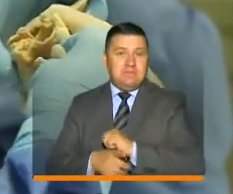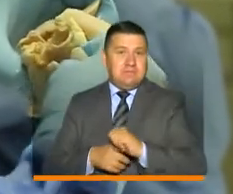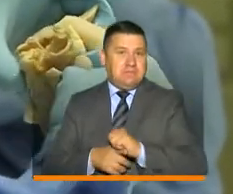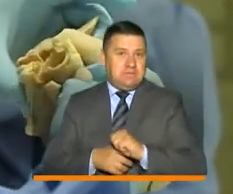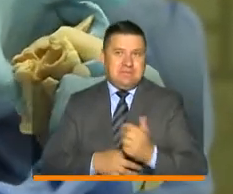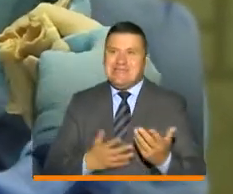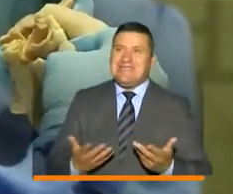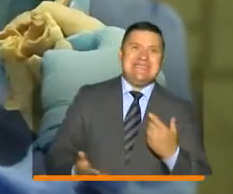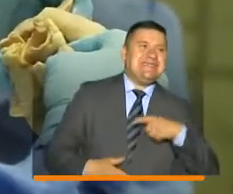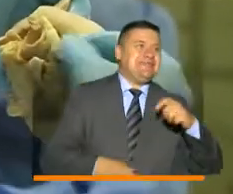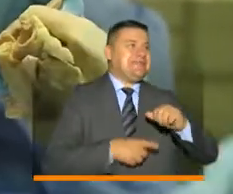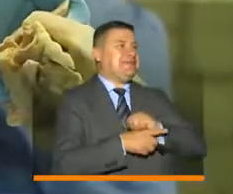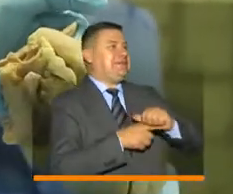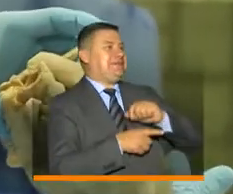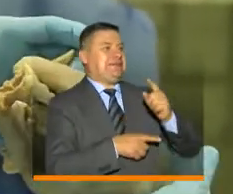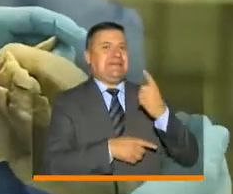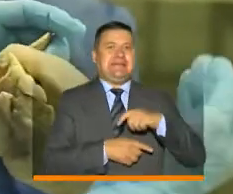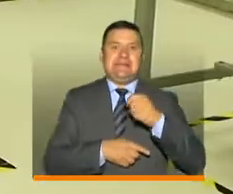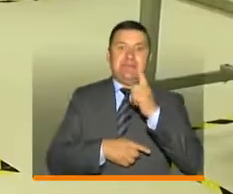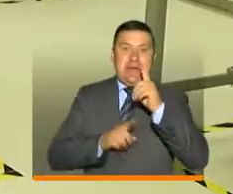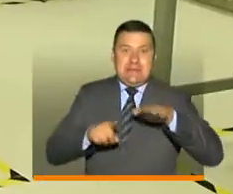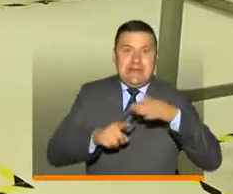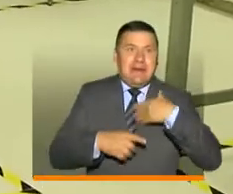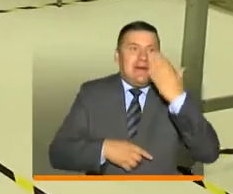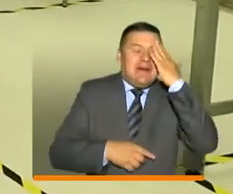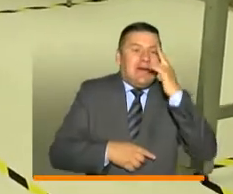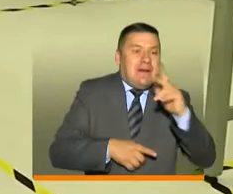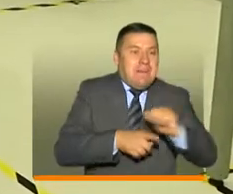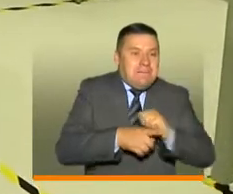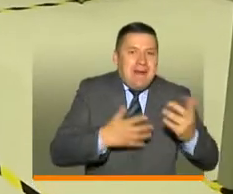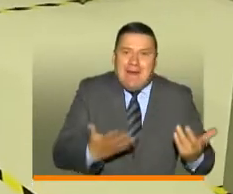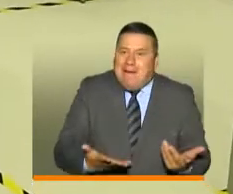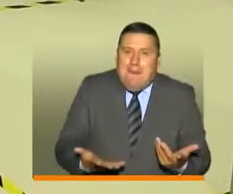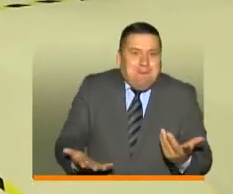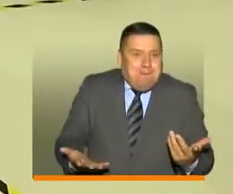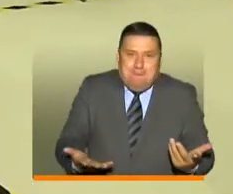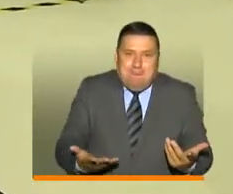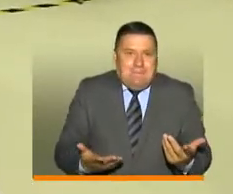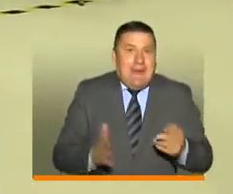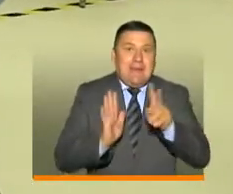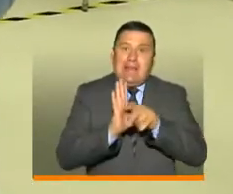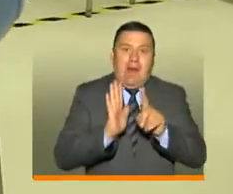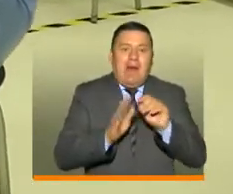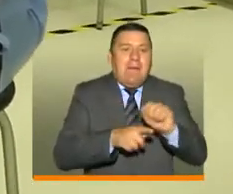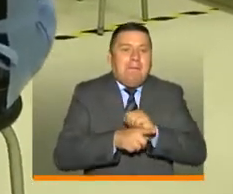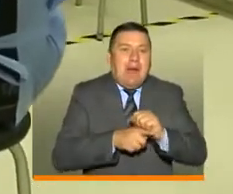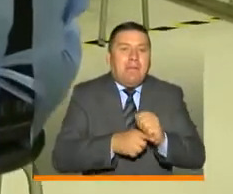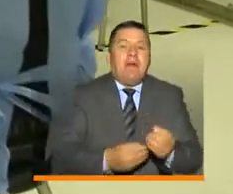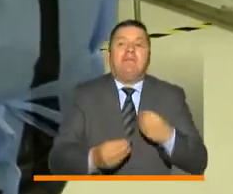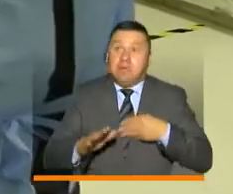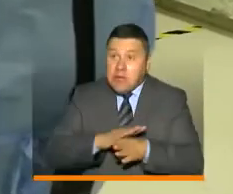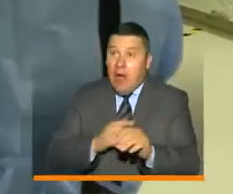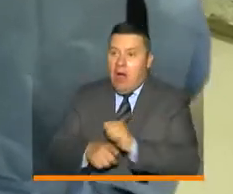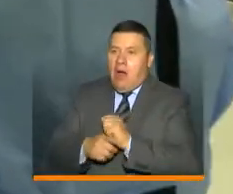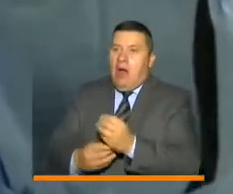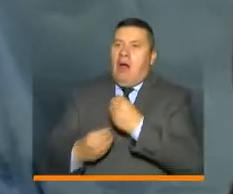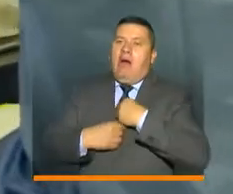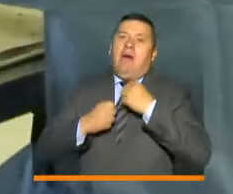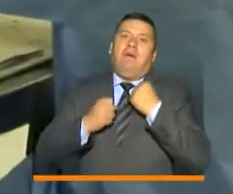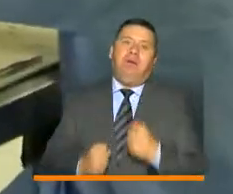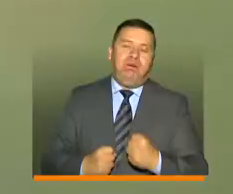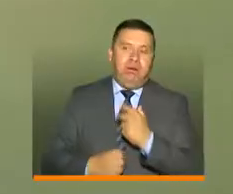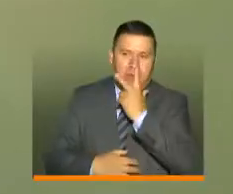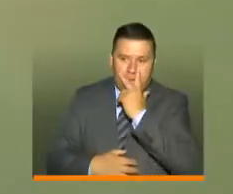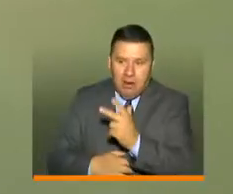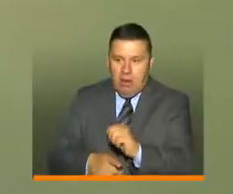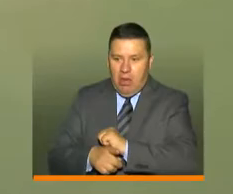que nosotros teníamos que haber visto en primer semestre, y es muy reconfortante que podamos